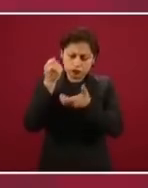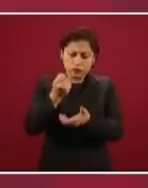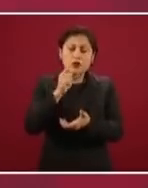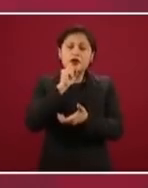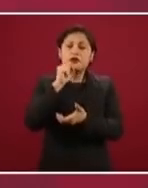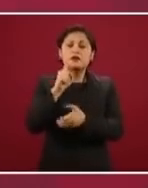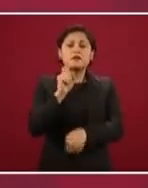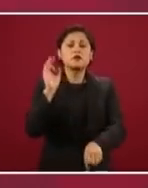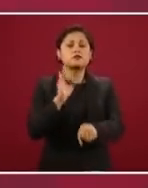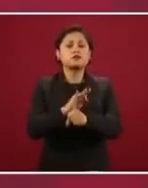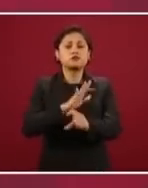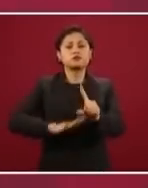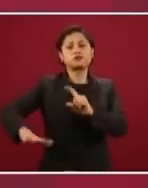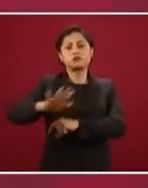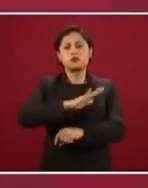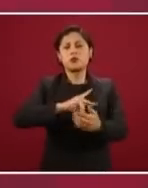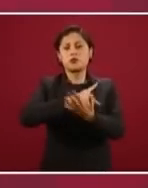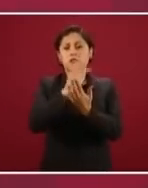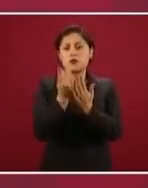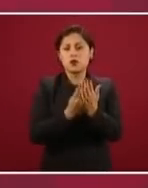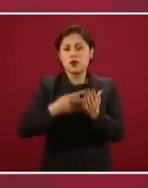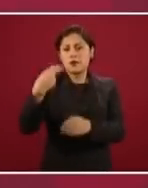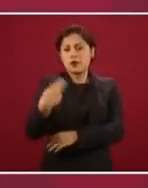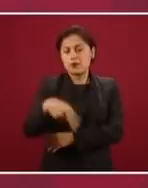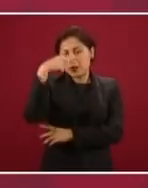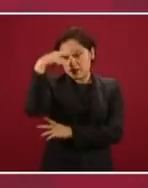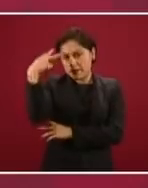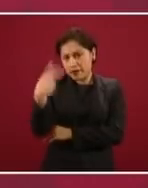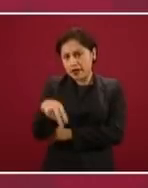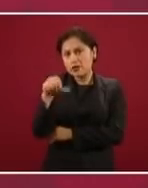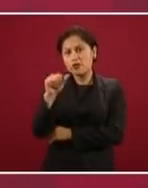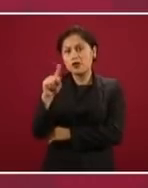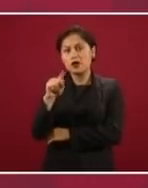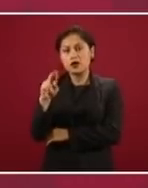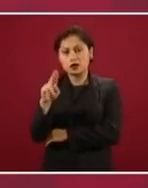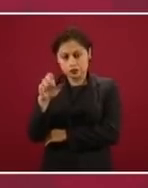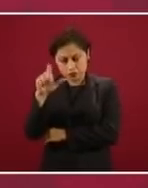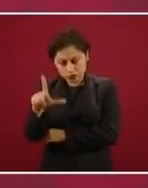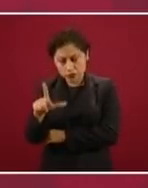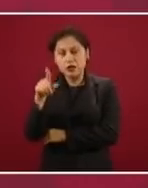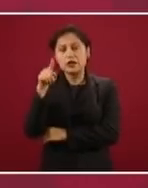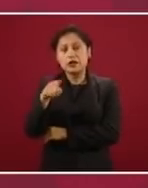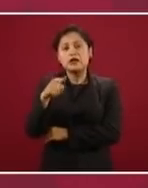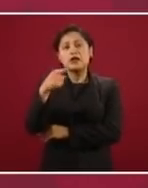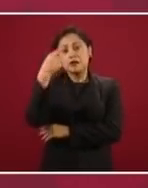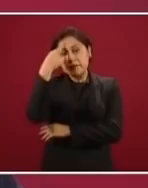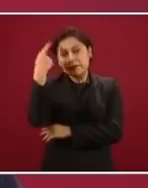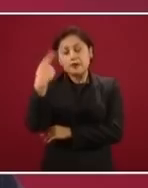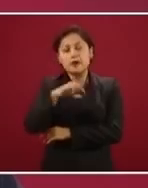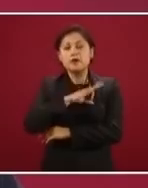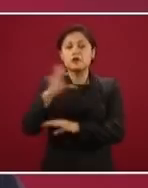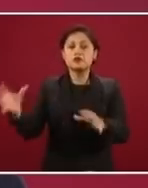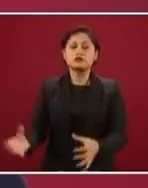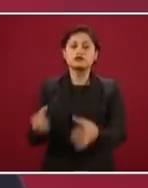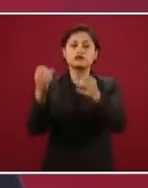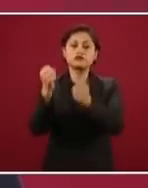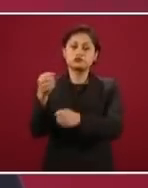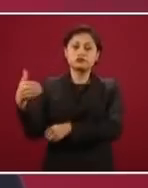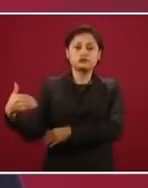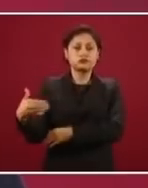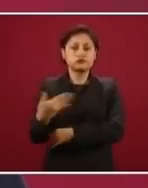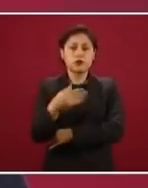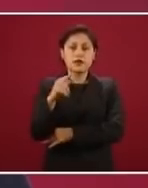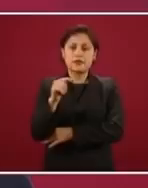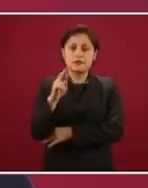méxico azul en su proyecto para preservar el tiburón mako una especie vulnerable de tiburón pelágico que habita en el océano